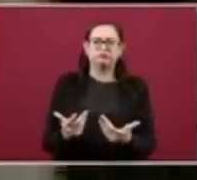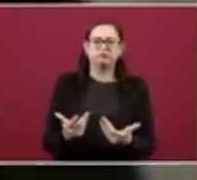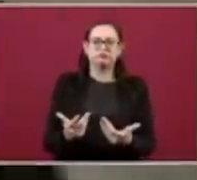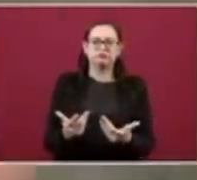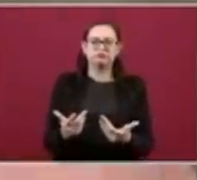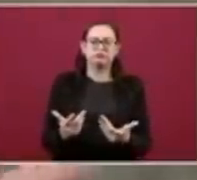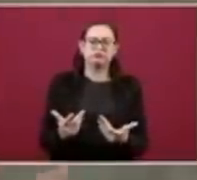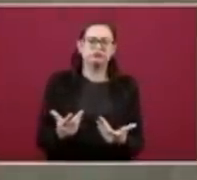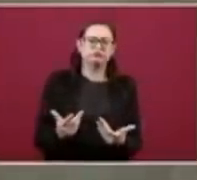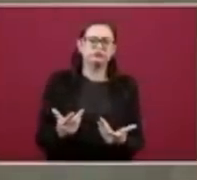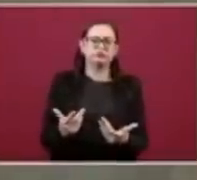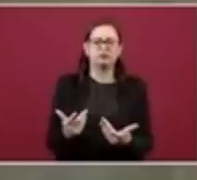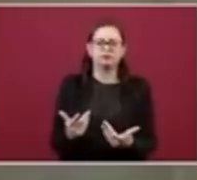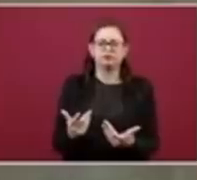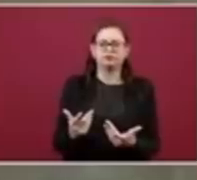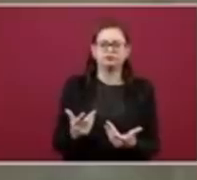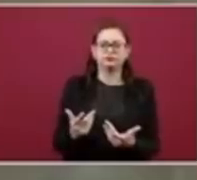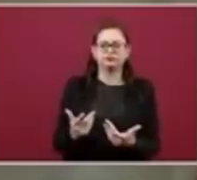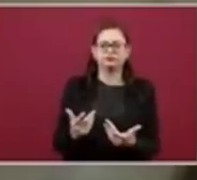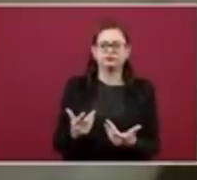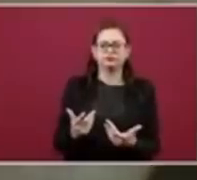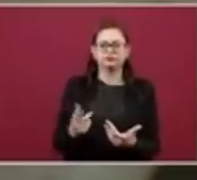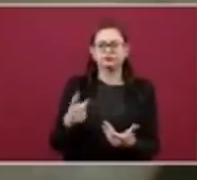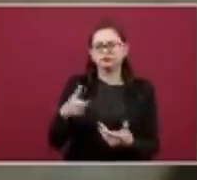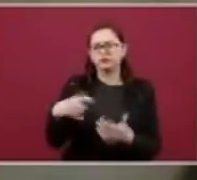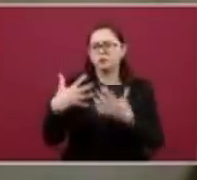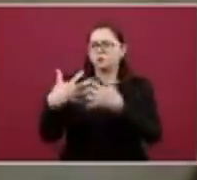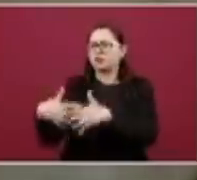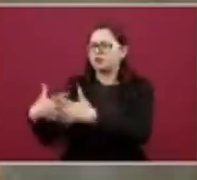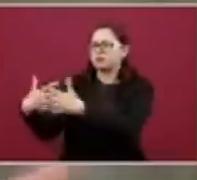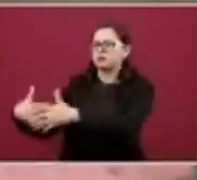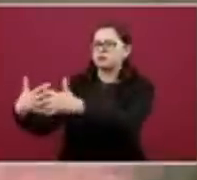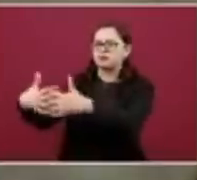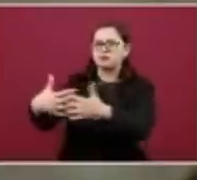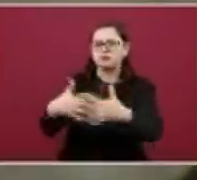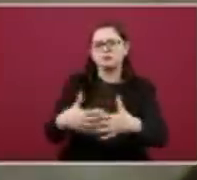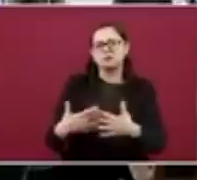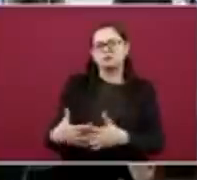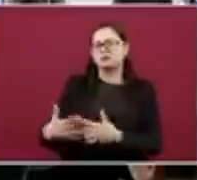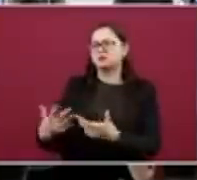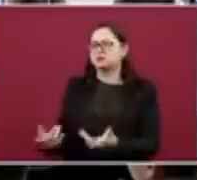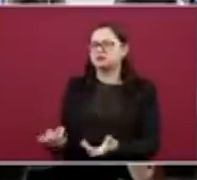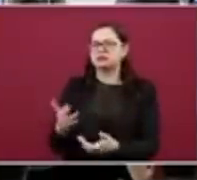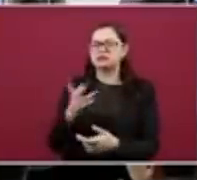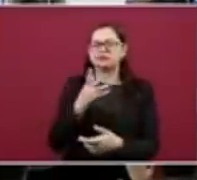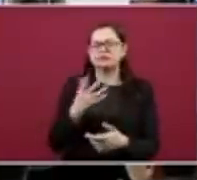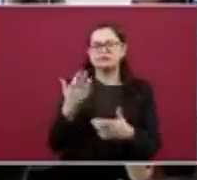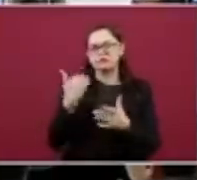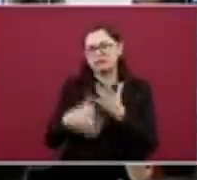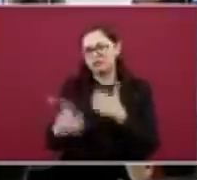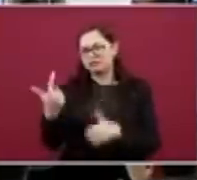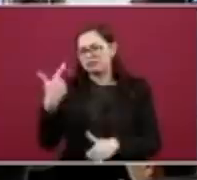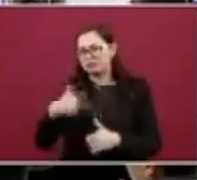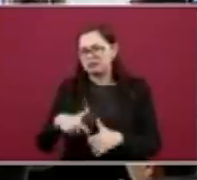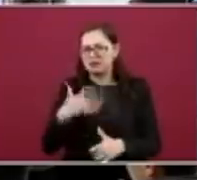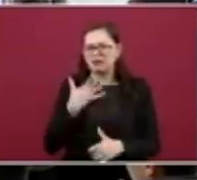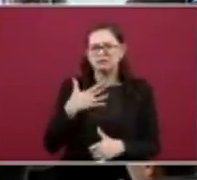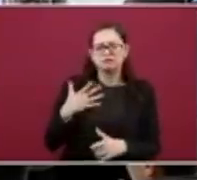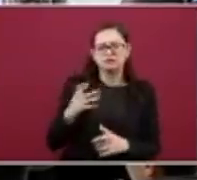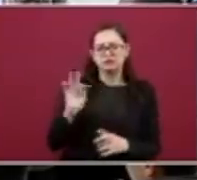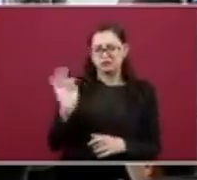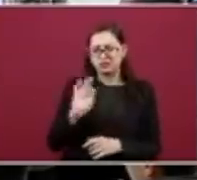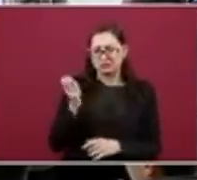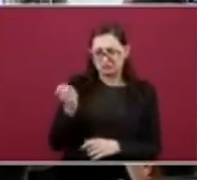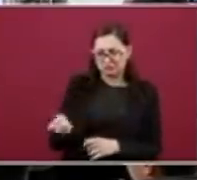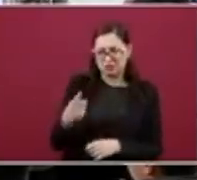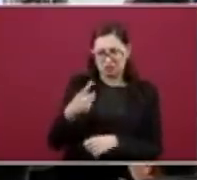utilización o la habilitación de ciertas plantas haya afectado más el desabasto que se vivió en varios estados. Gracias. Sí,